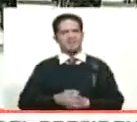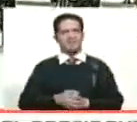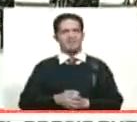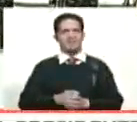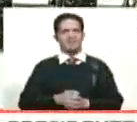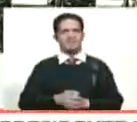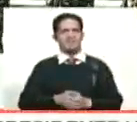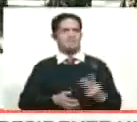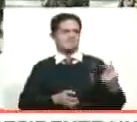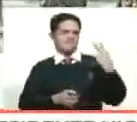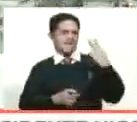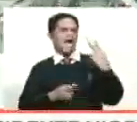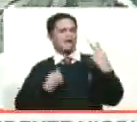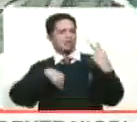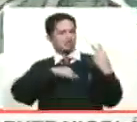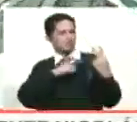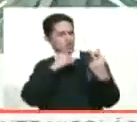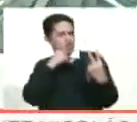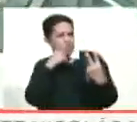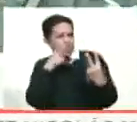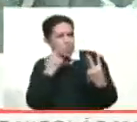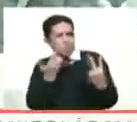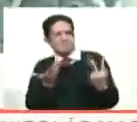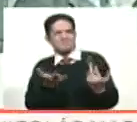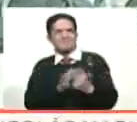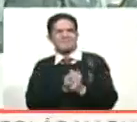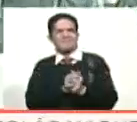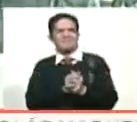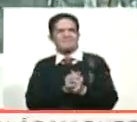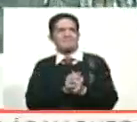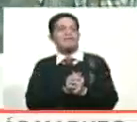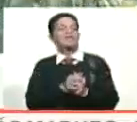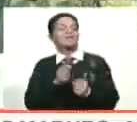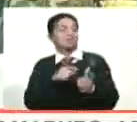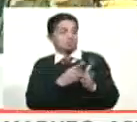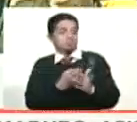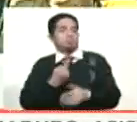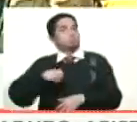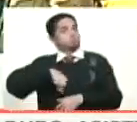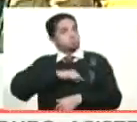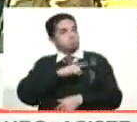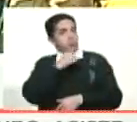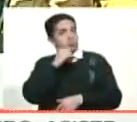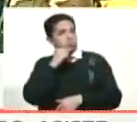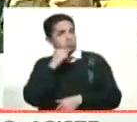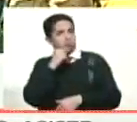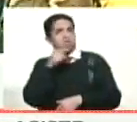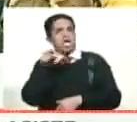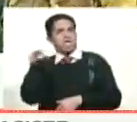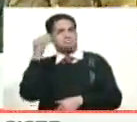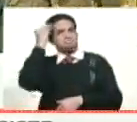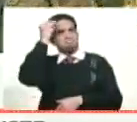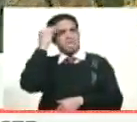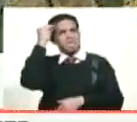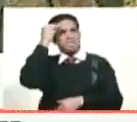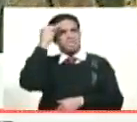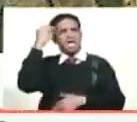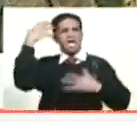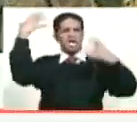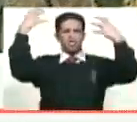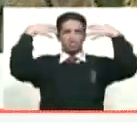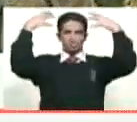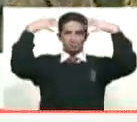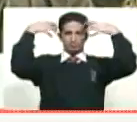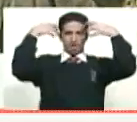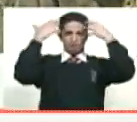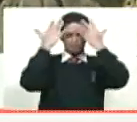porque nos ven dulzones, pues, como estamos dulzones, ellos creen que una lluvia